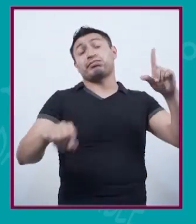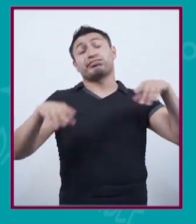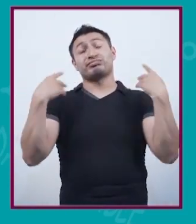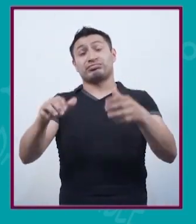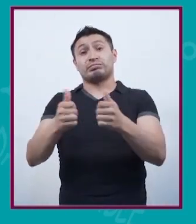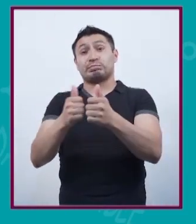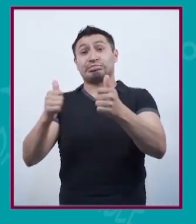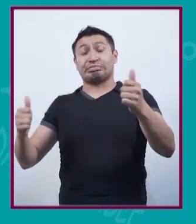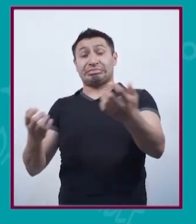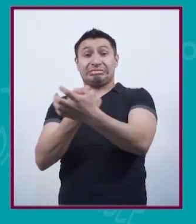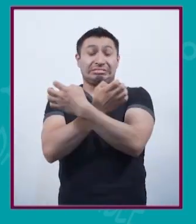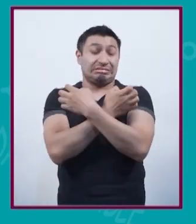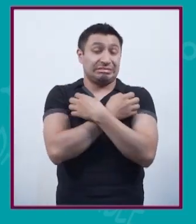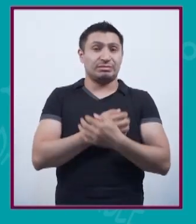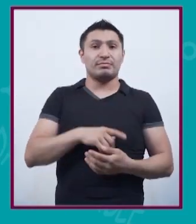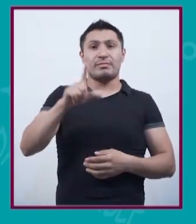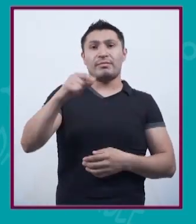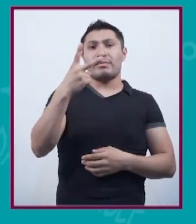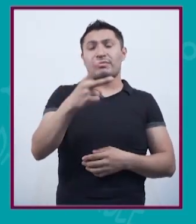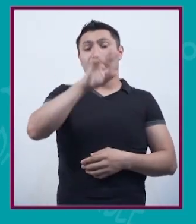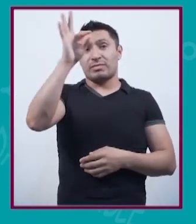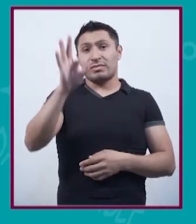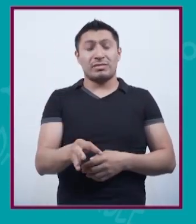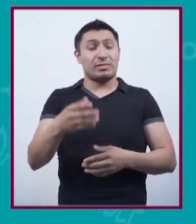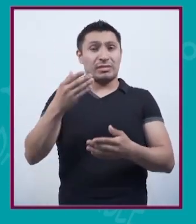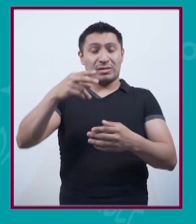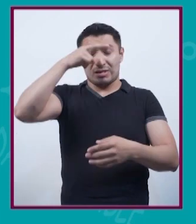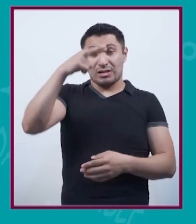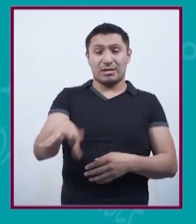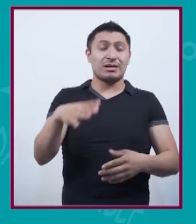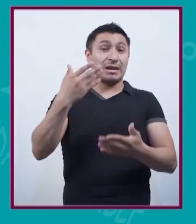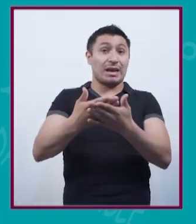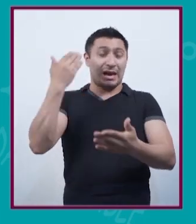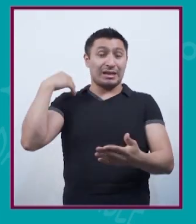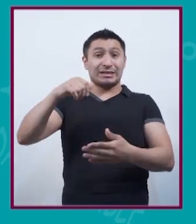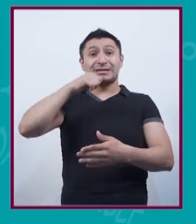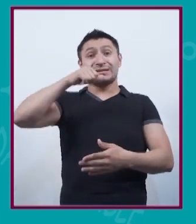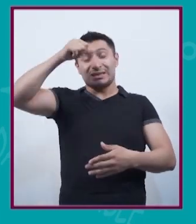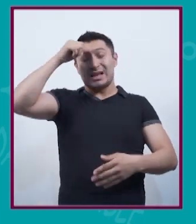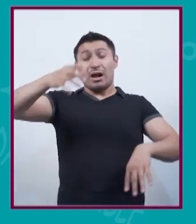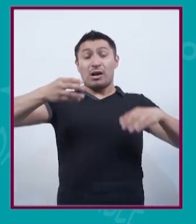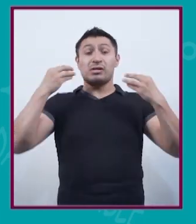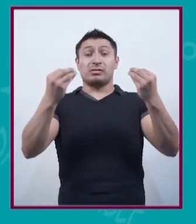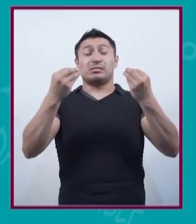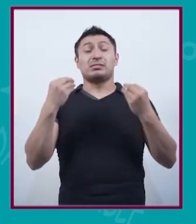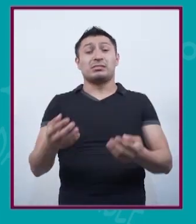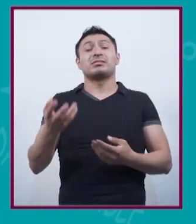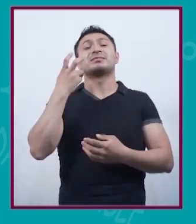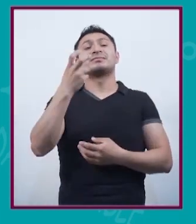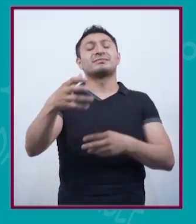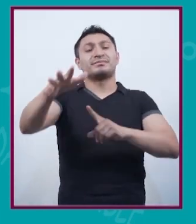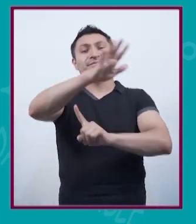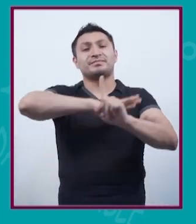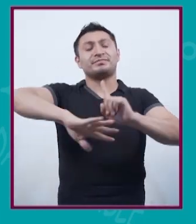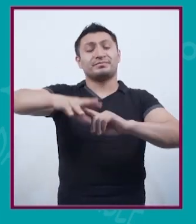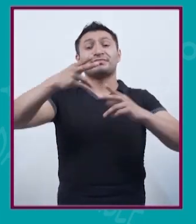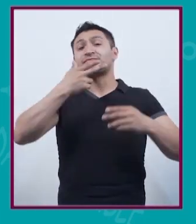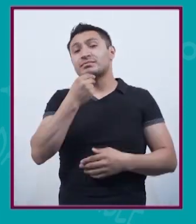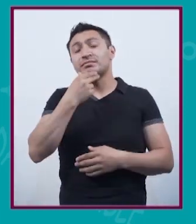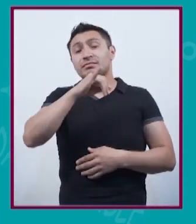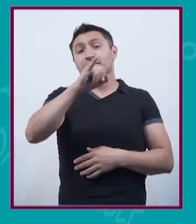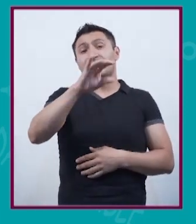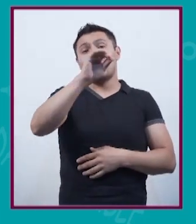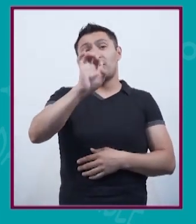gobiernos: alfabetizar a una comunidad con altos índices de rezago educativo. El 72% de la población